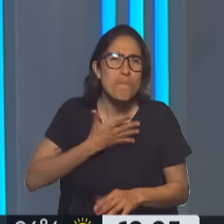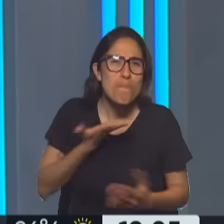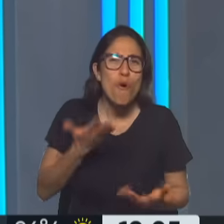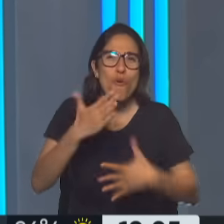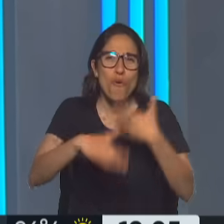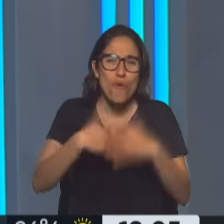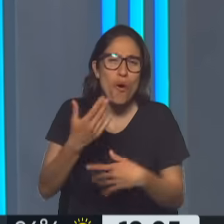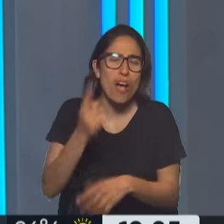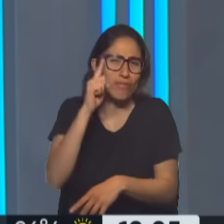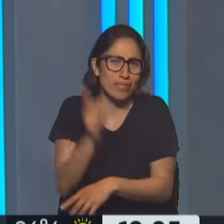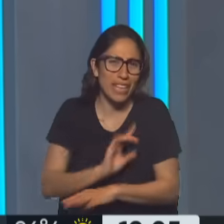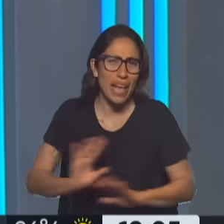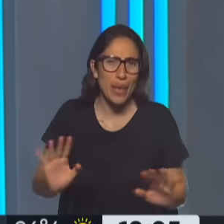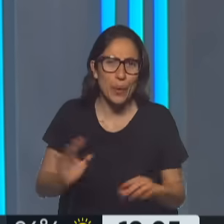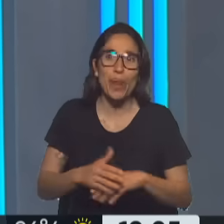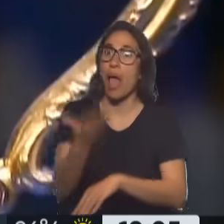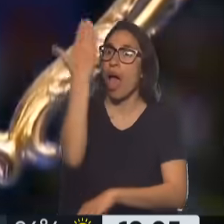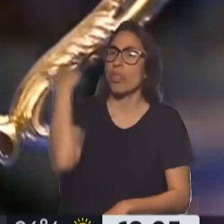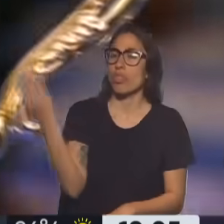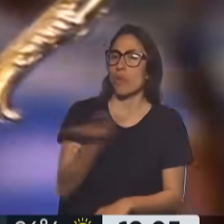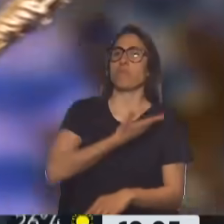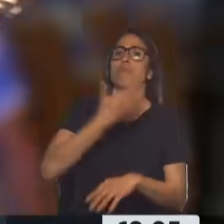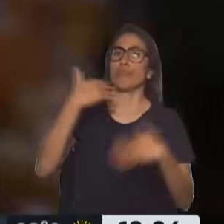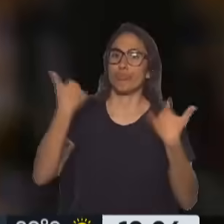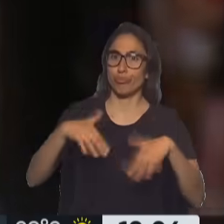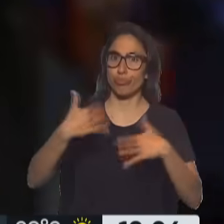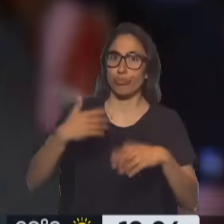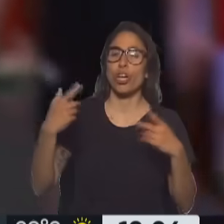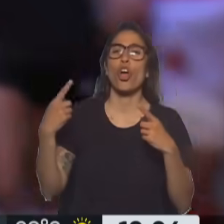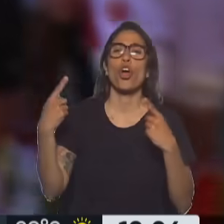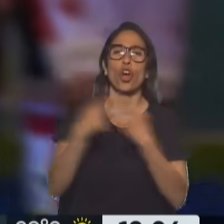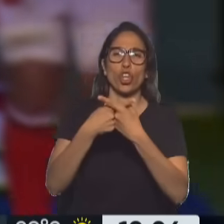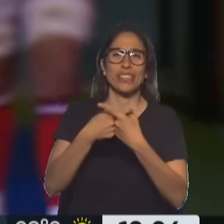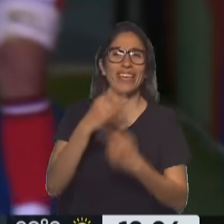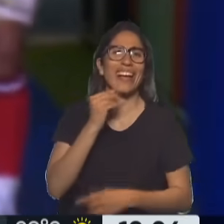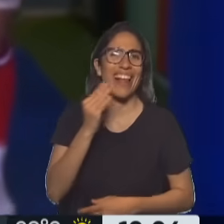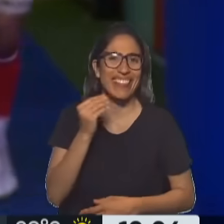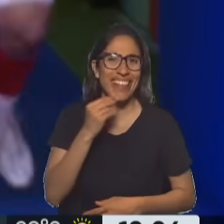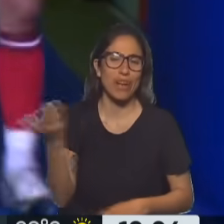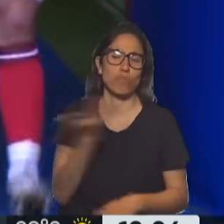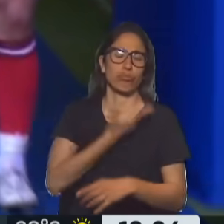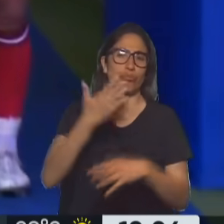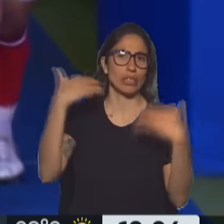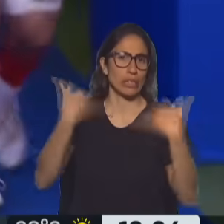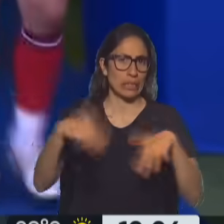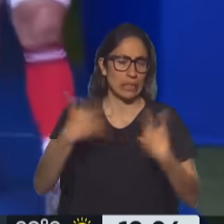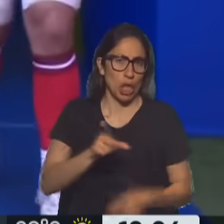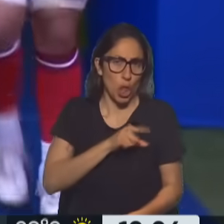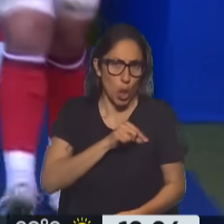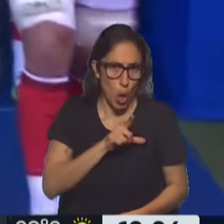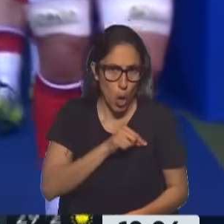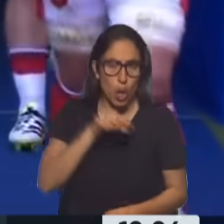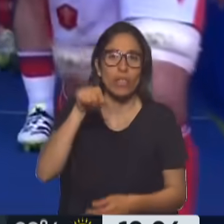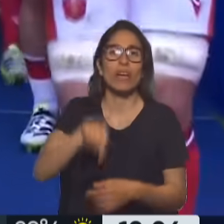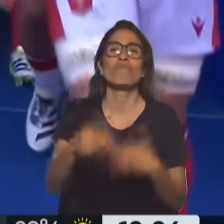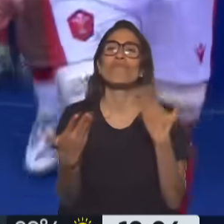quedó esa derrota, por suerte, para la selección argentina ante Inglaterra. Dolor. Y a veces uno tiene que ver, fíjate la comparación con